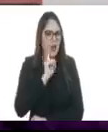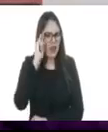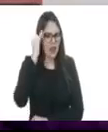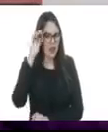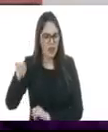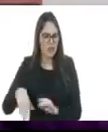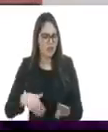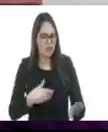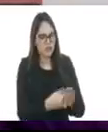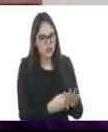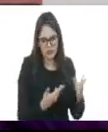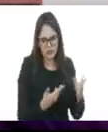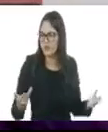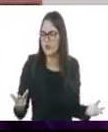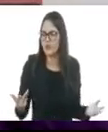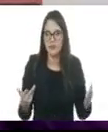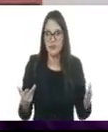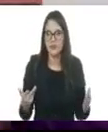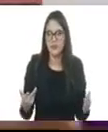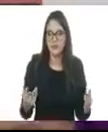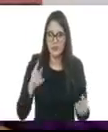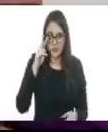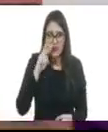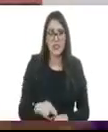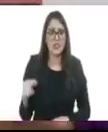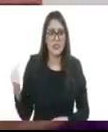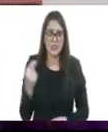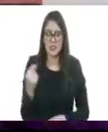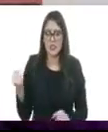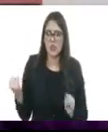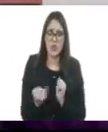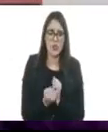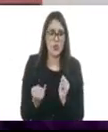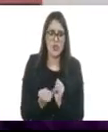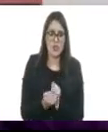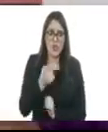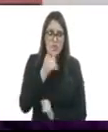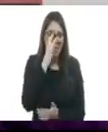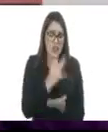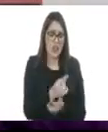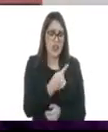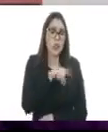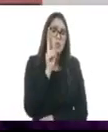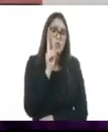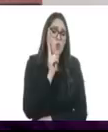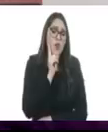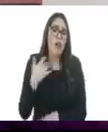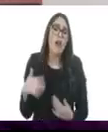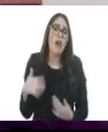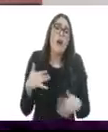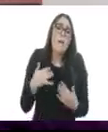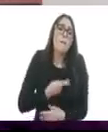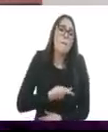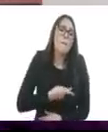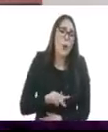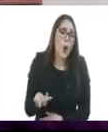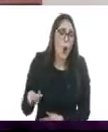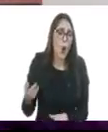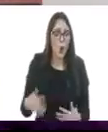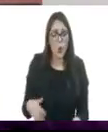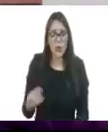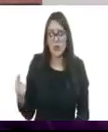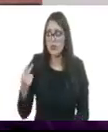en este sentido, sí reflejar también que no son mujeres pobrecitas, no son mujeres que necesiten dinero, son mujeres